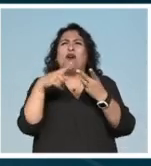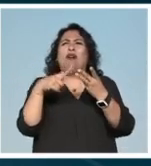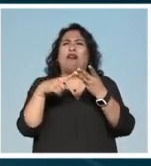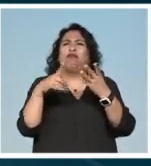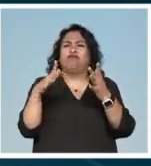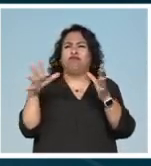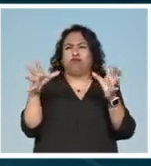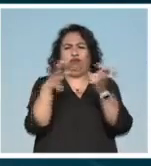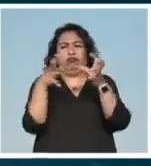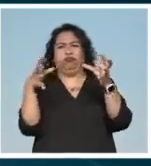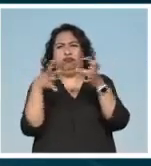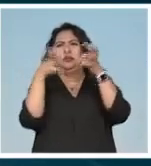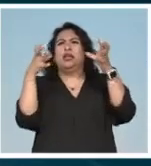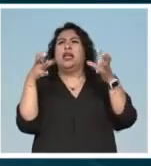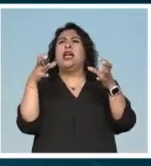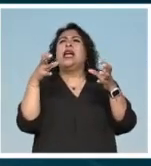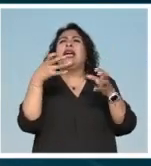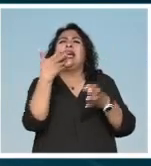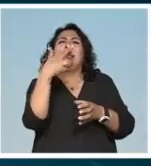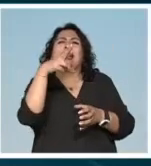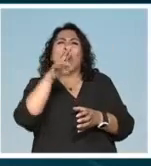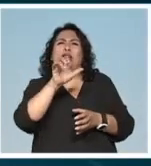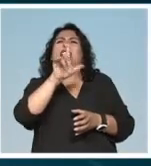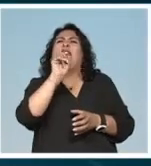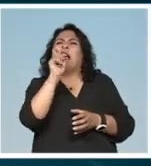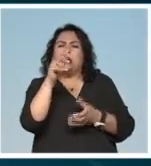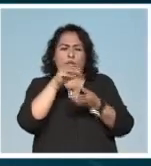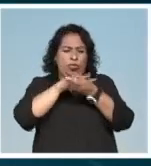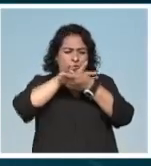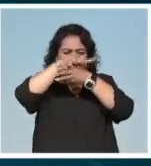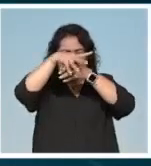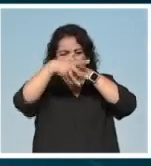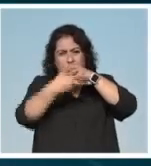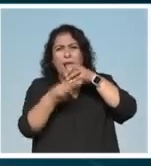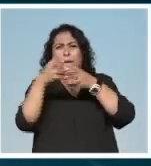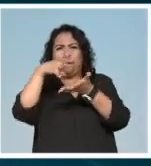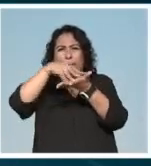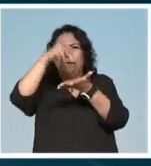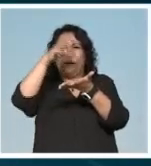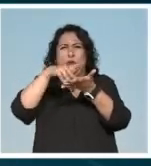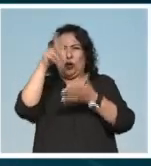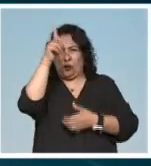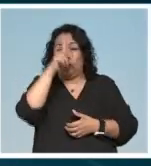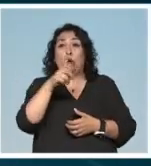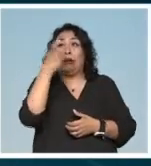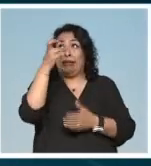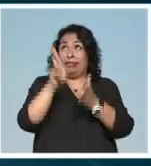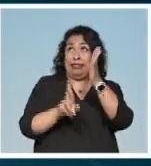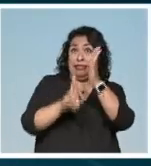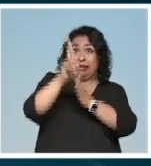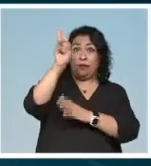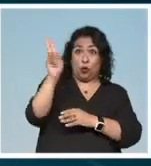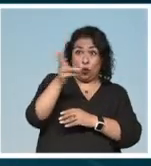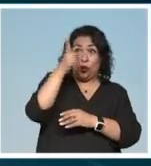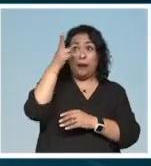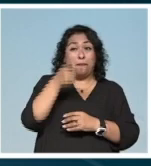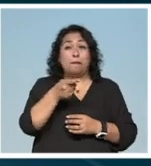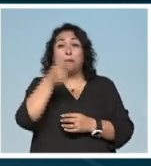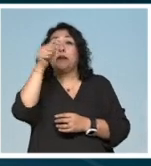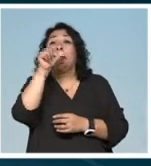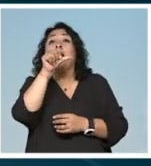electromagnética y el regolino lunar, que es una capa de polvo que cubre la superficie lunar. Con este lanzamiento, la UNAM se vuelve